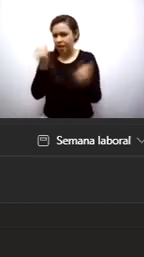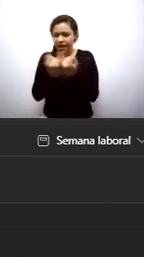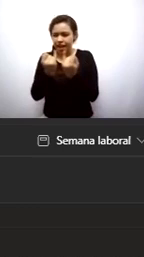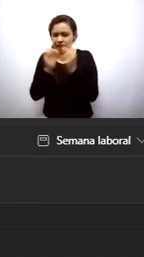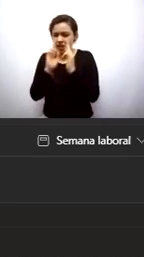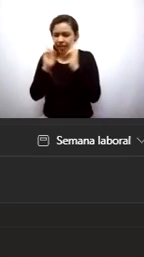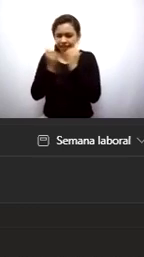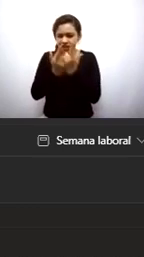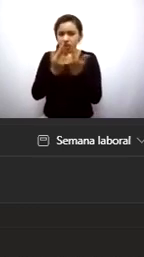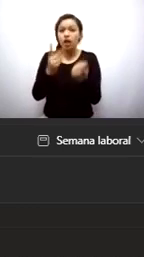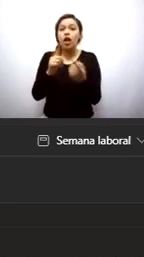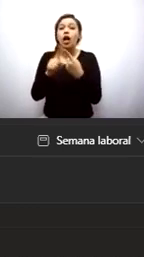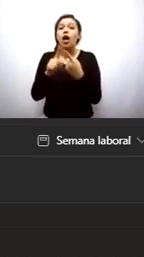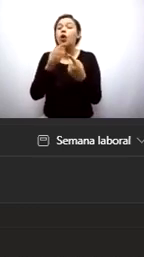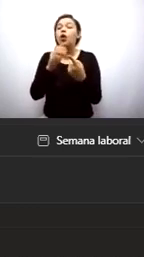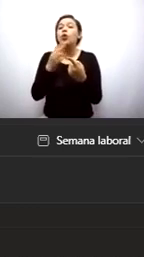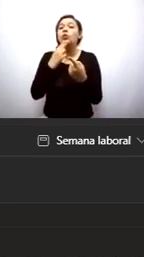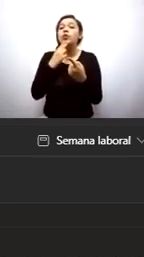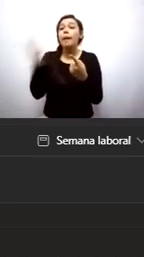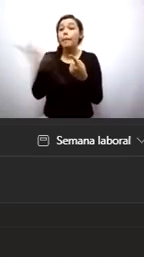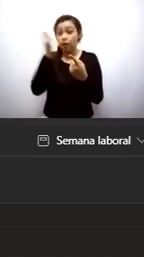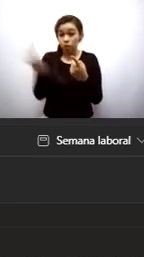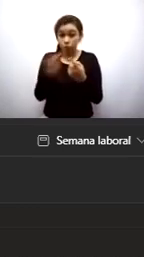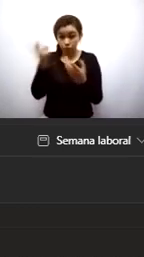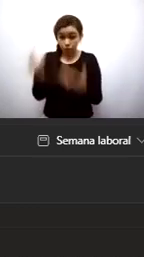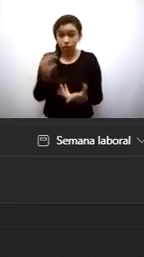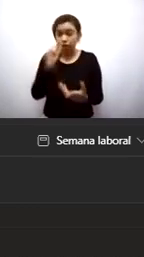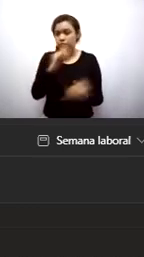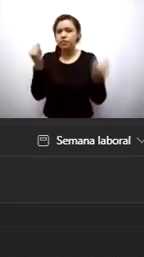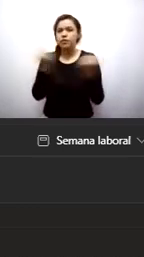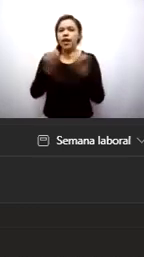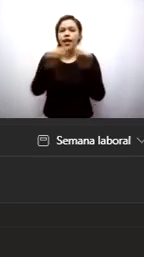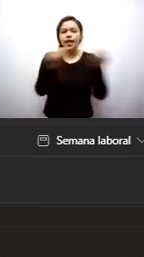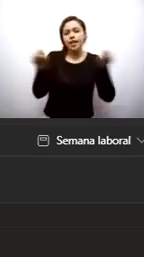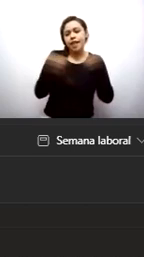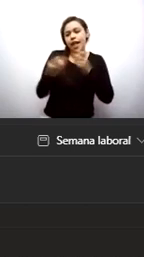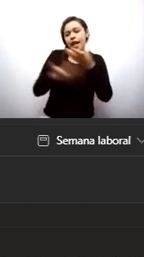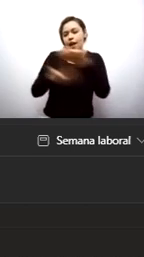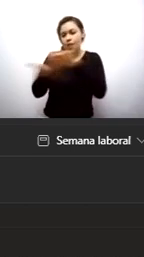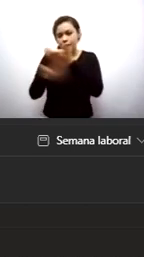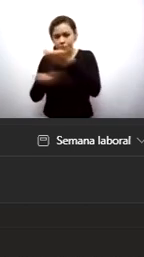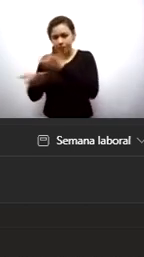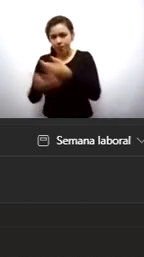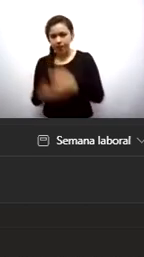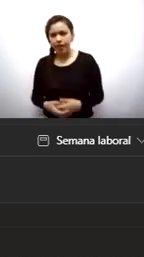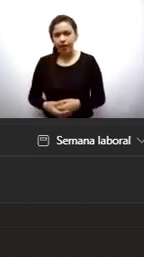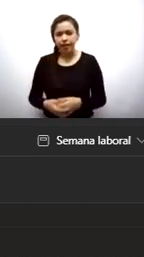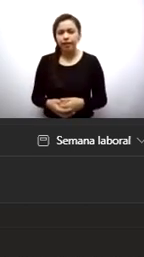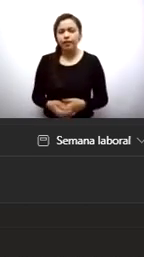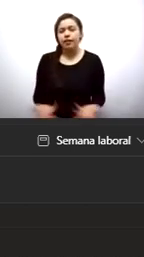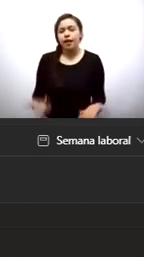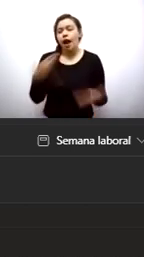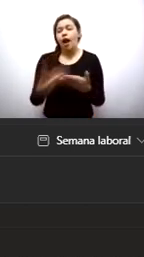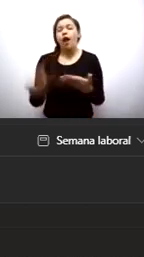uso de forms y lo que les comentaba de las salas compartidas. Bueno, aquí lo que vamos a